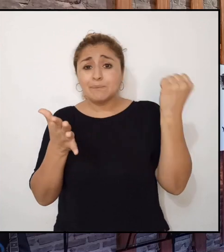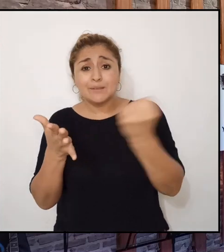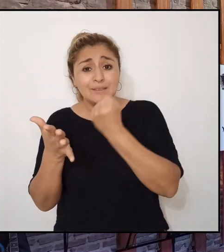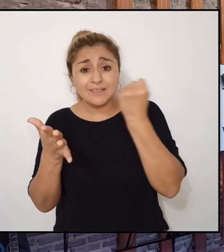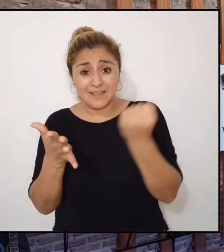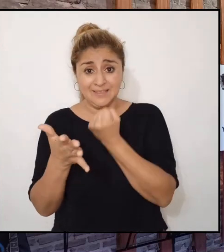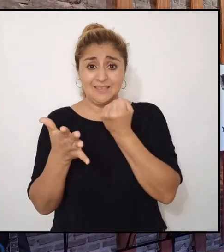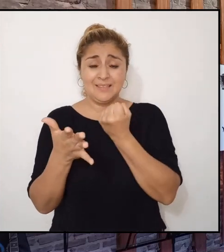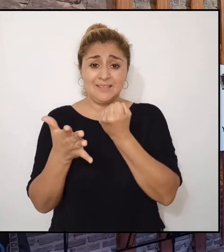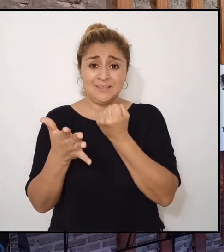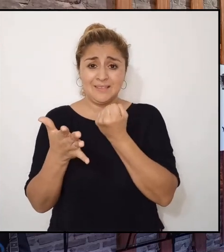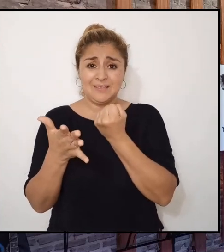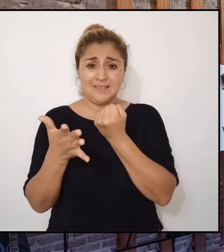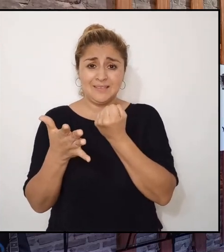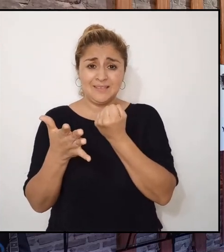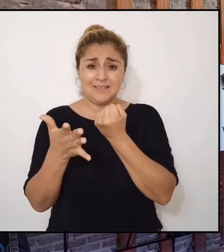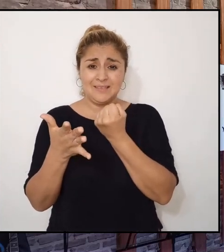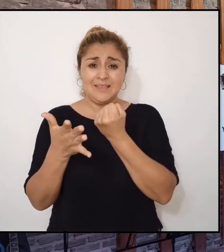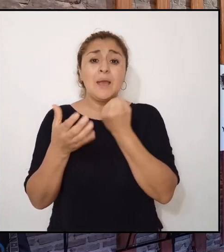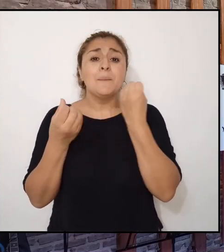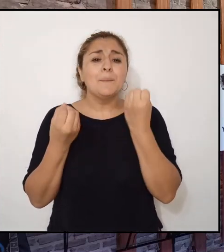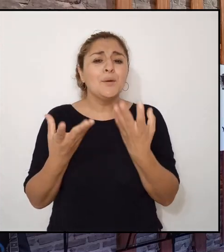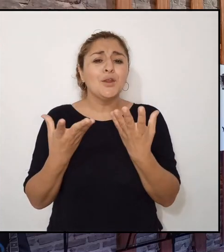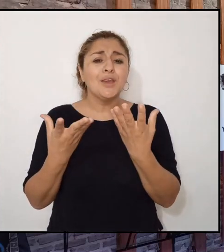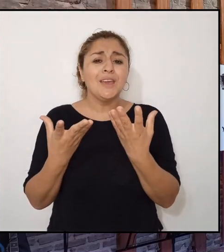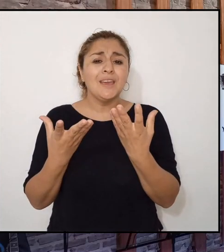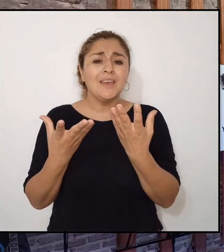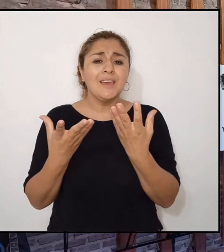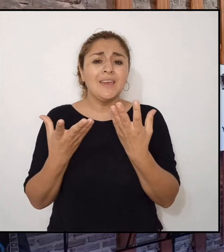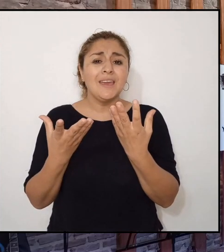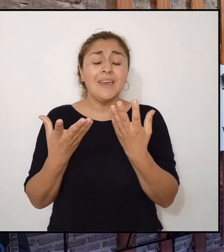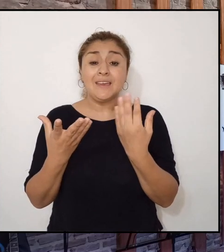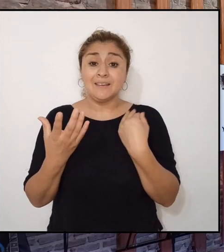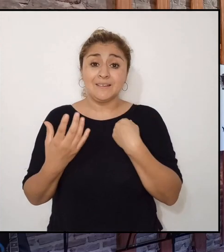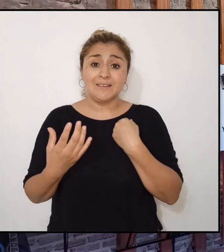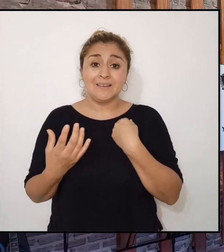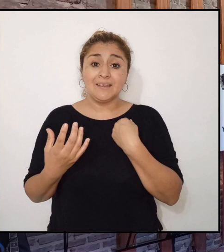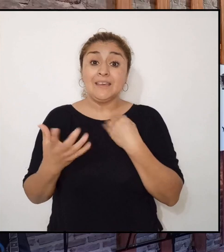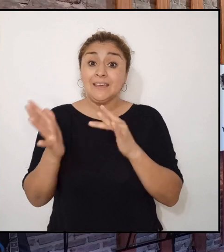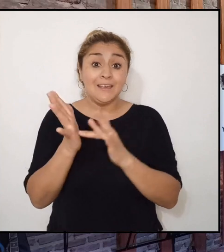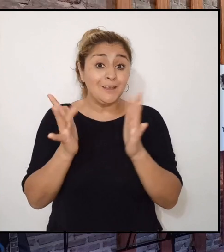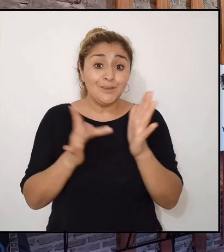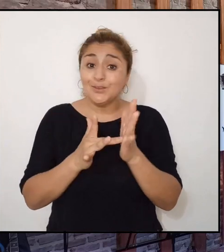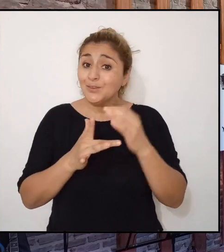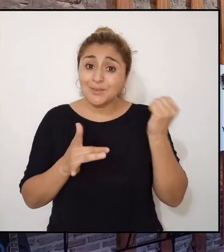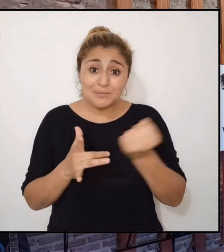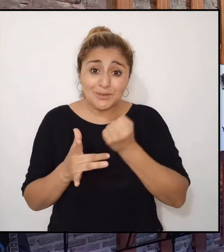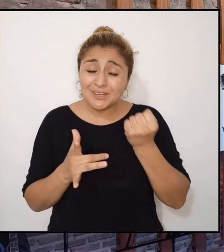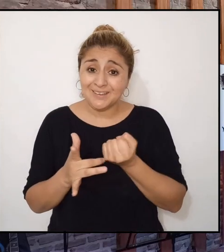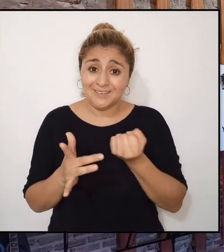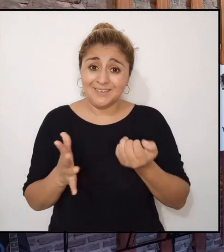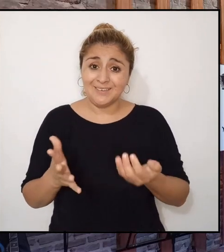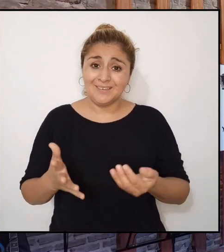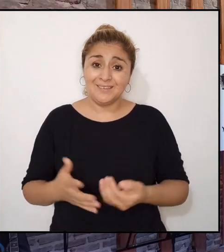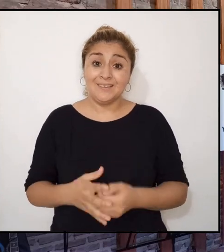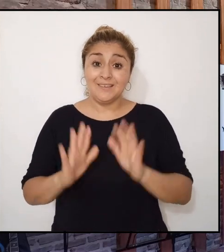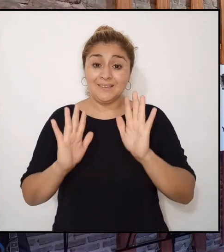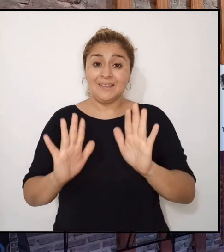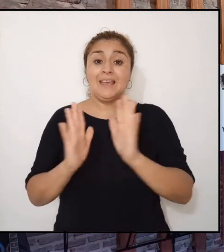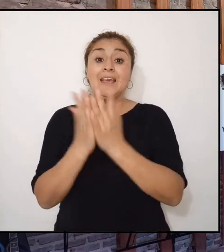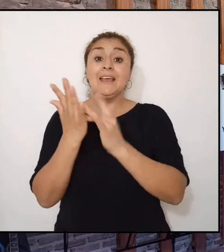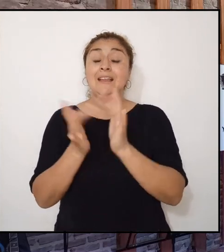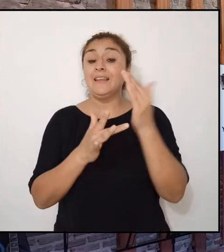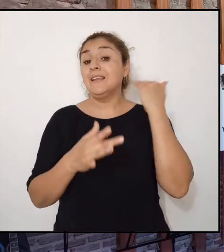Me quiere hacer esta pregunta, ¿por qué no debemos olvidar a Jesús? Porque es muy importante, sí. Y en el libro de Juan,